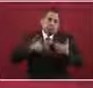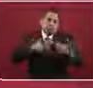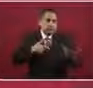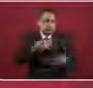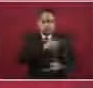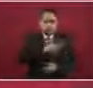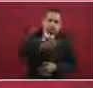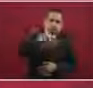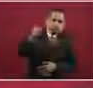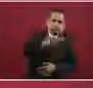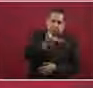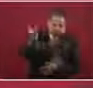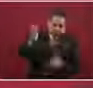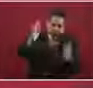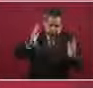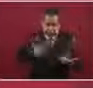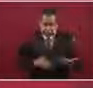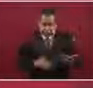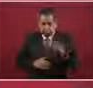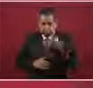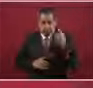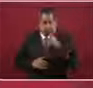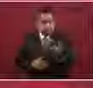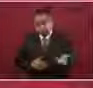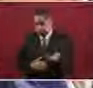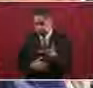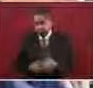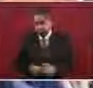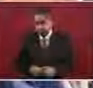una denuncia. O sea,